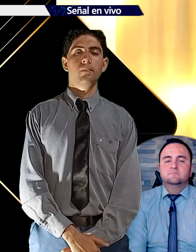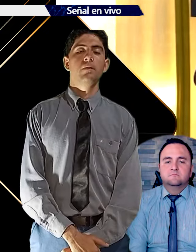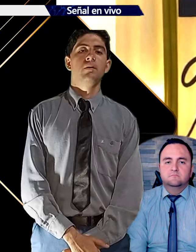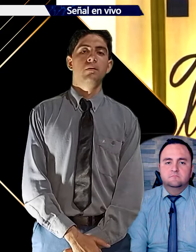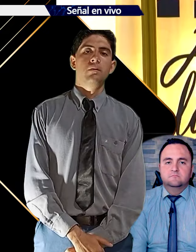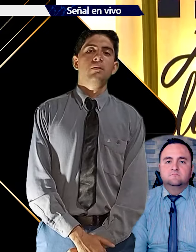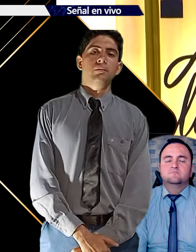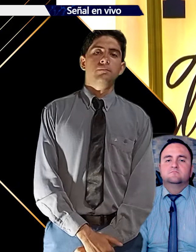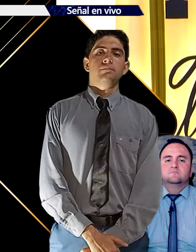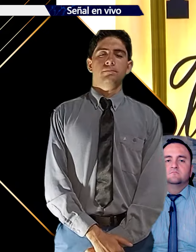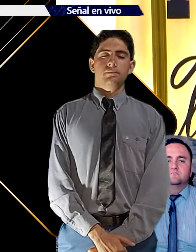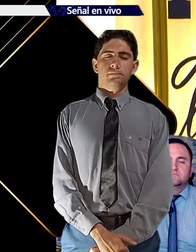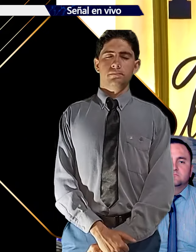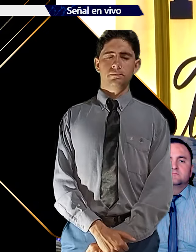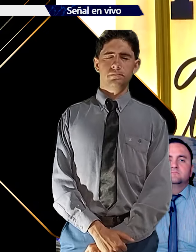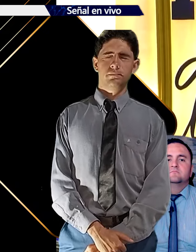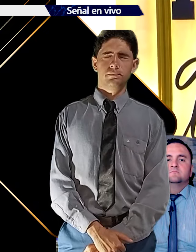cosas son diferentes.